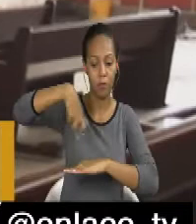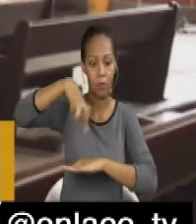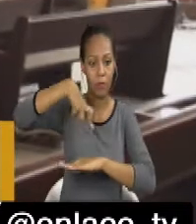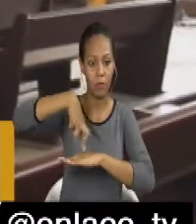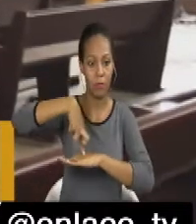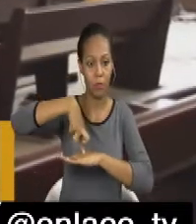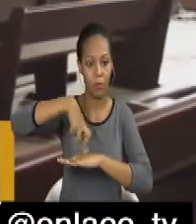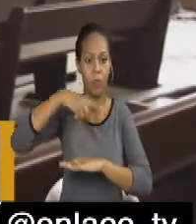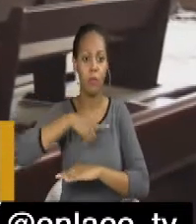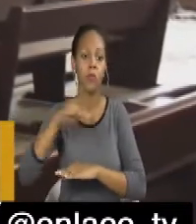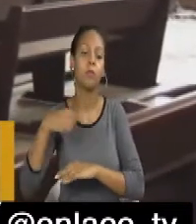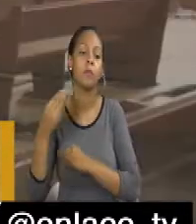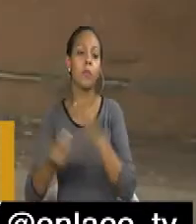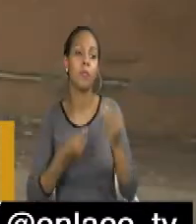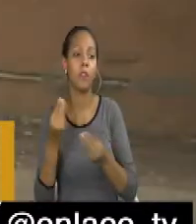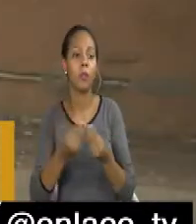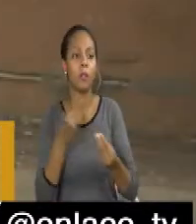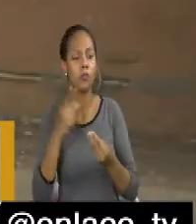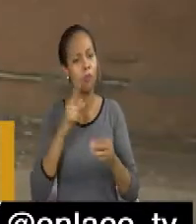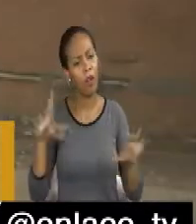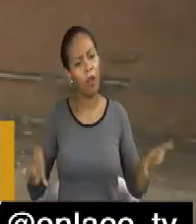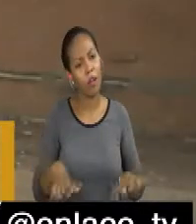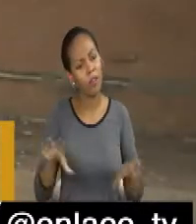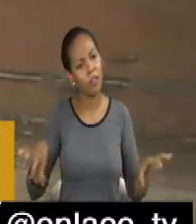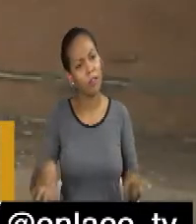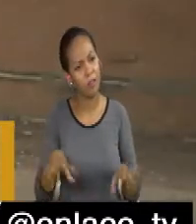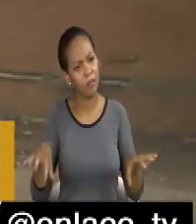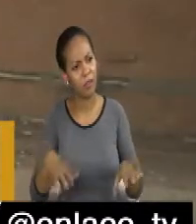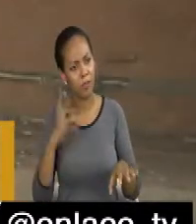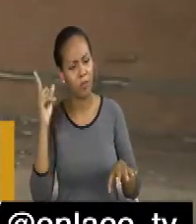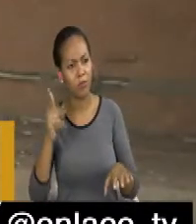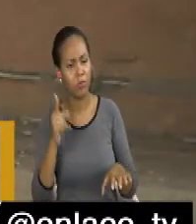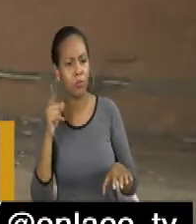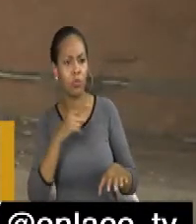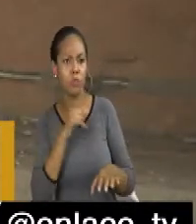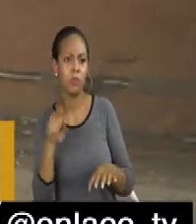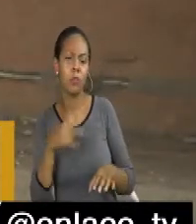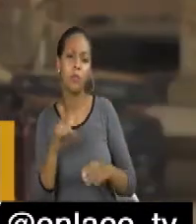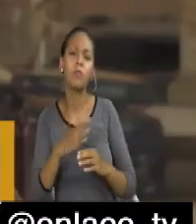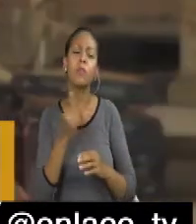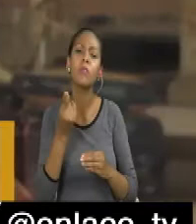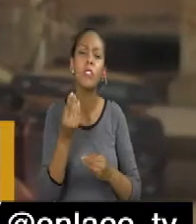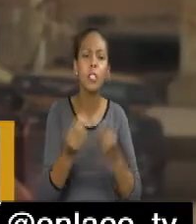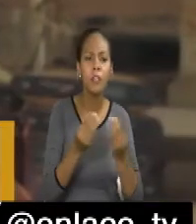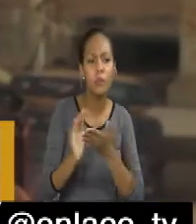de integración familiar que busca la recaudación de fondos para adecuaciones del templo.